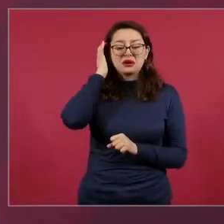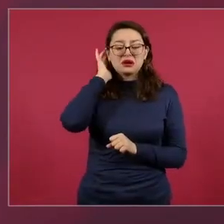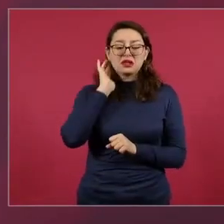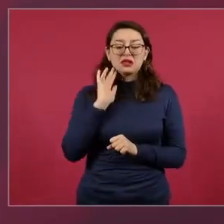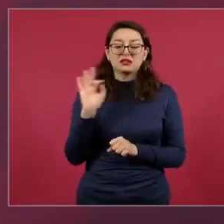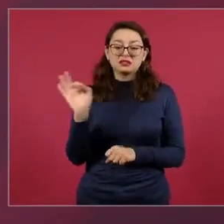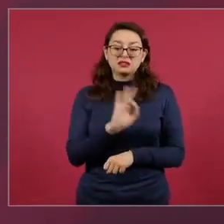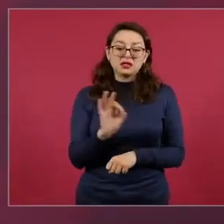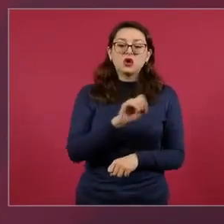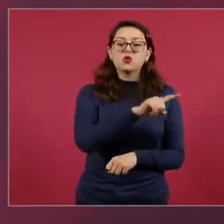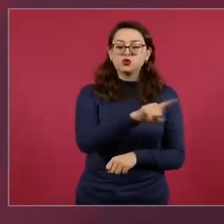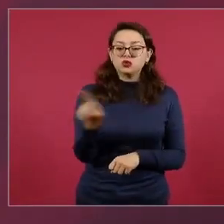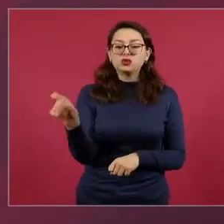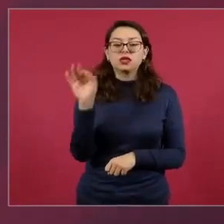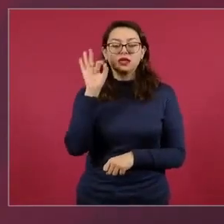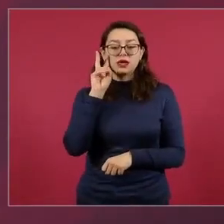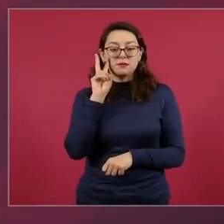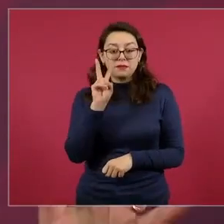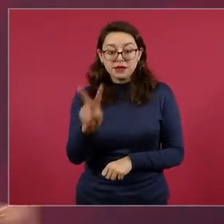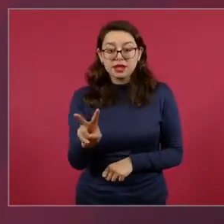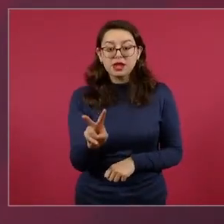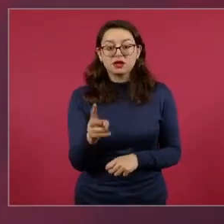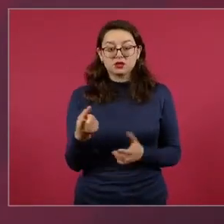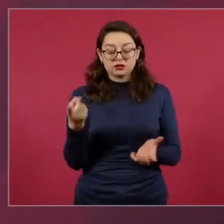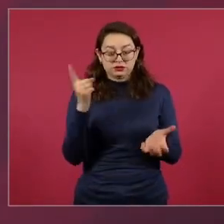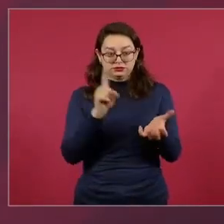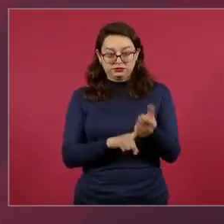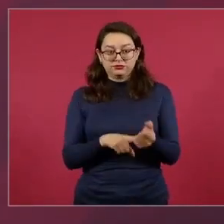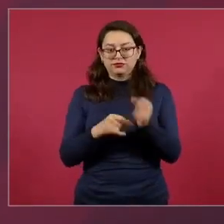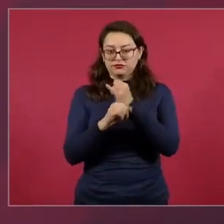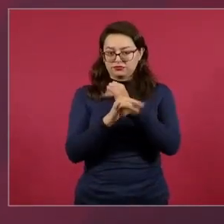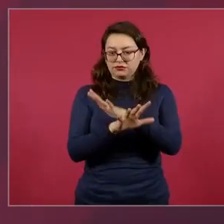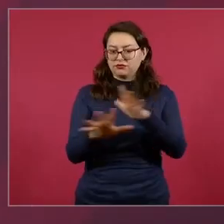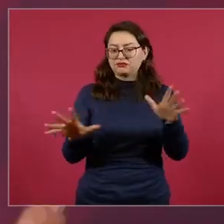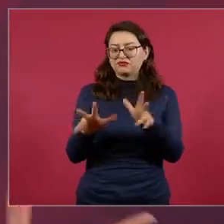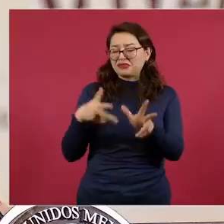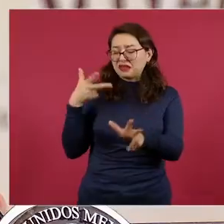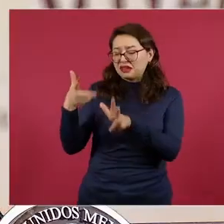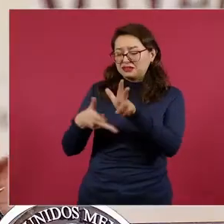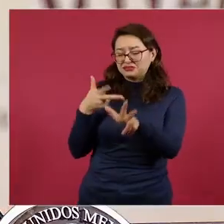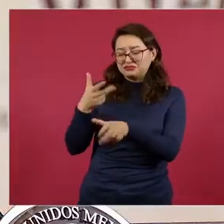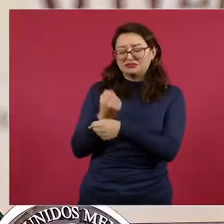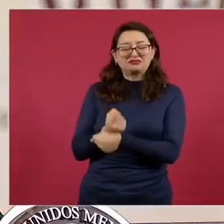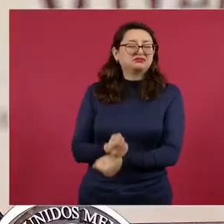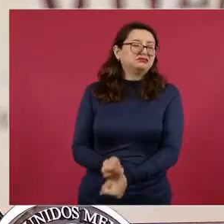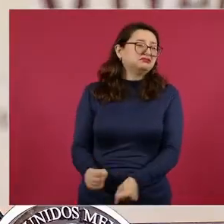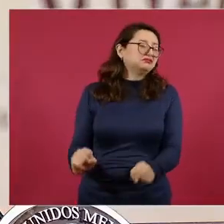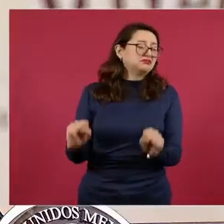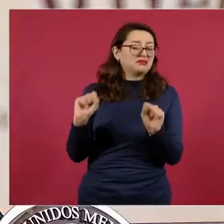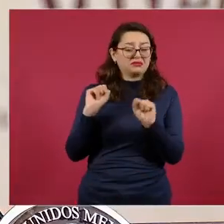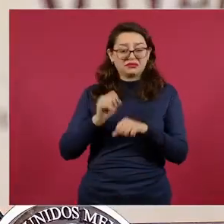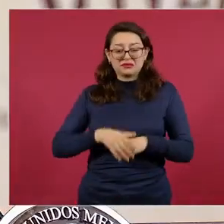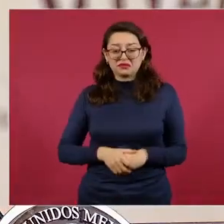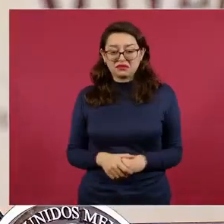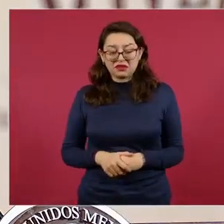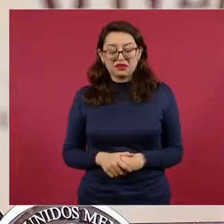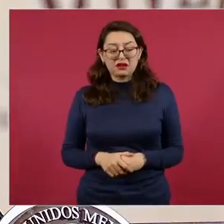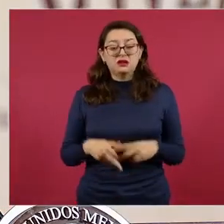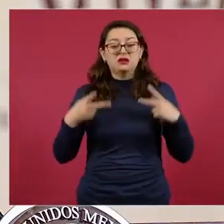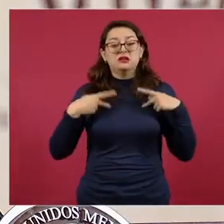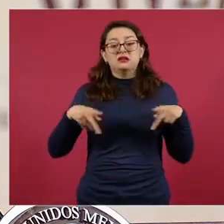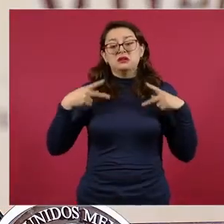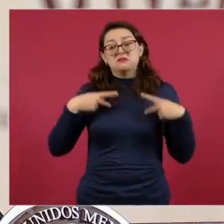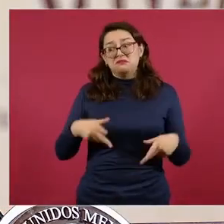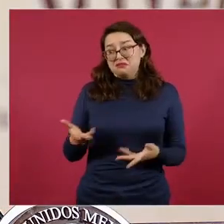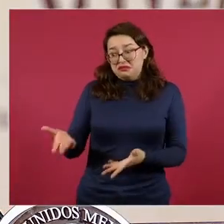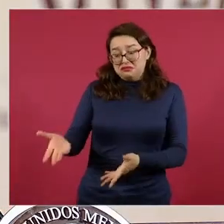redes sociales y en medios de comunicación ver esto. También dijeron que los pasajeros se habrían dormido